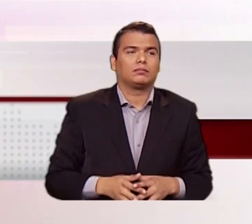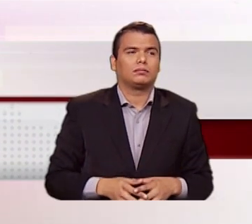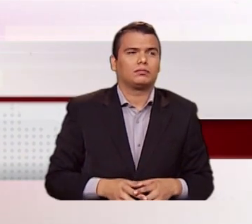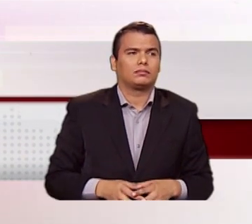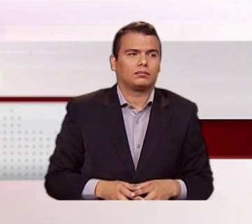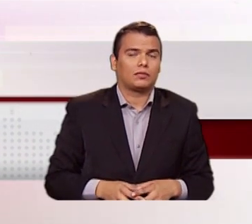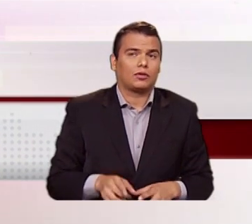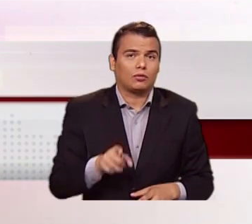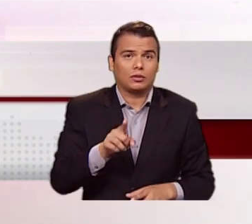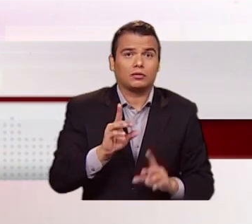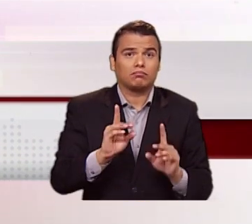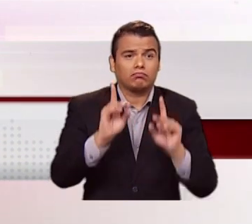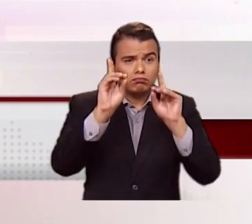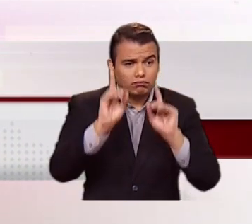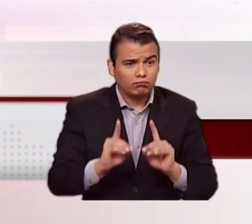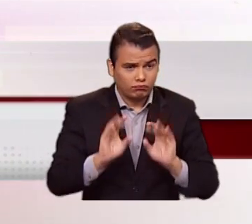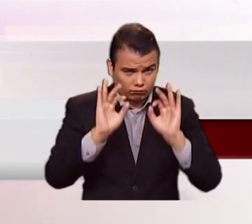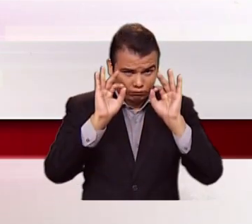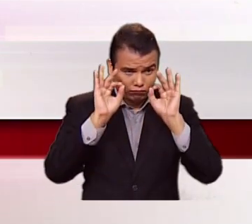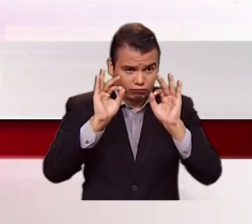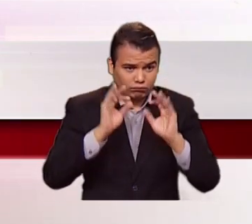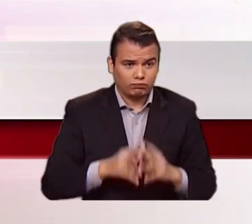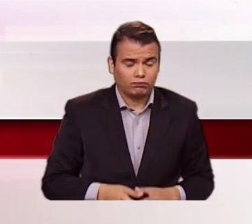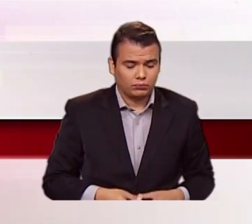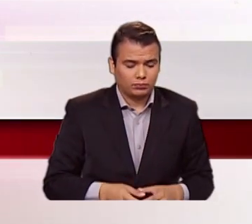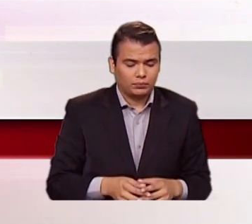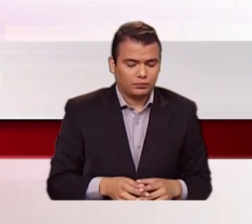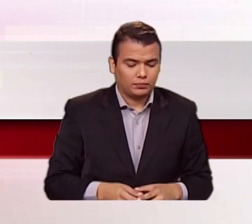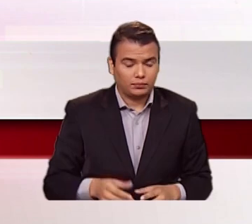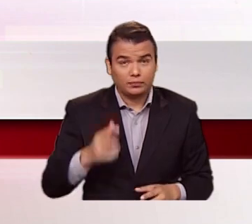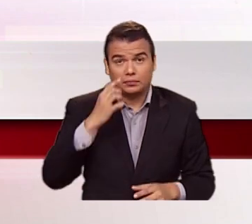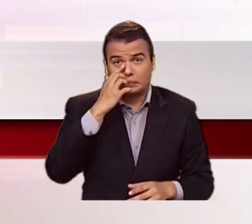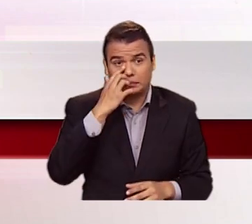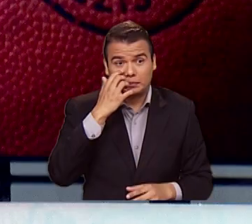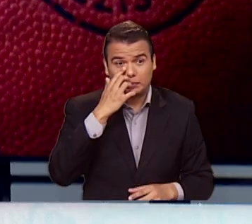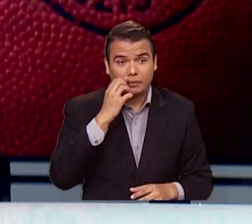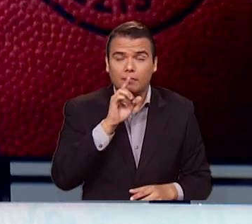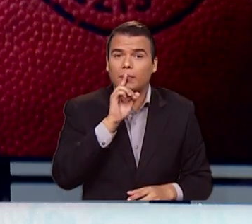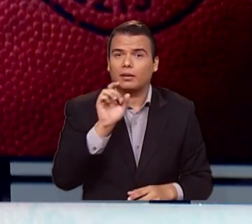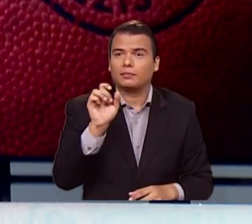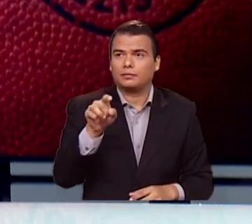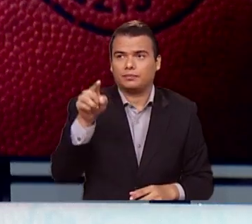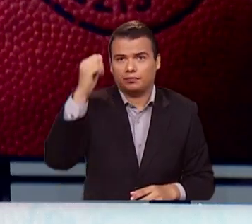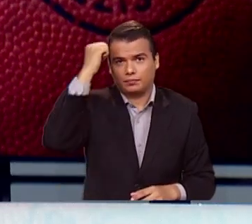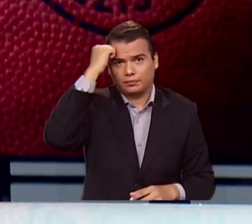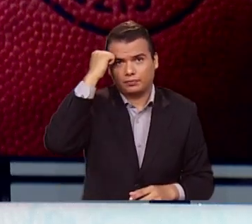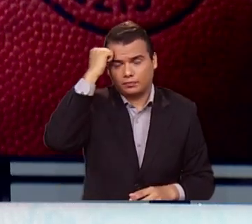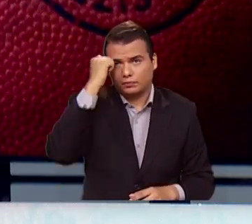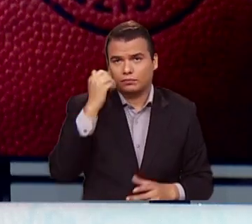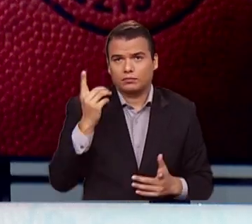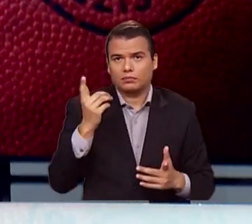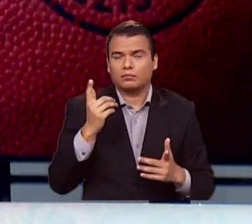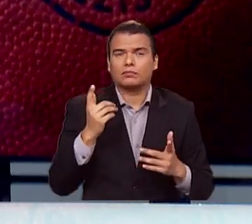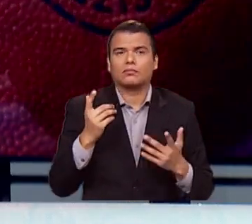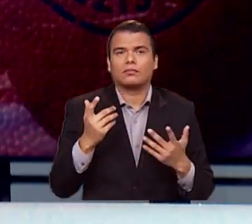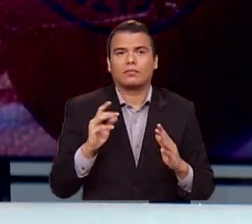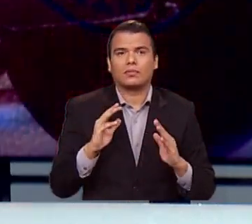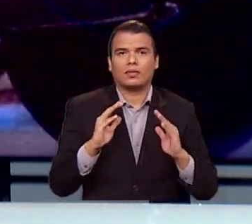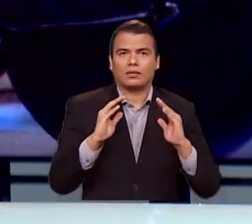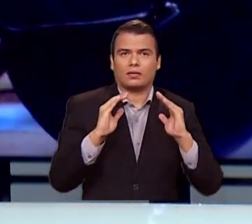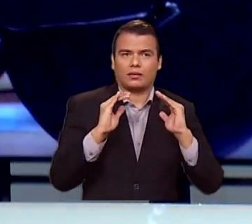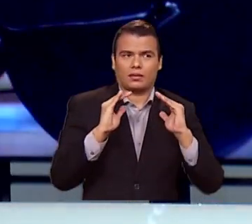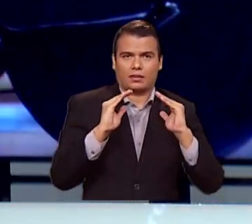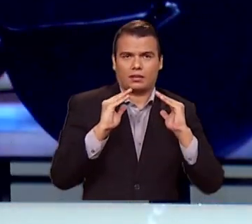muy acertada por parte nuestra estar en esa cuarentena. Profesor Nelson Abadía, ¿el aislamiento está por encima de